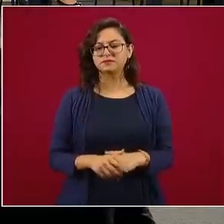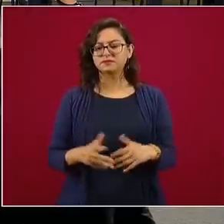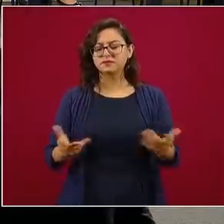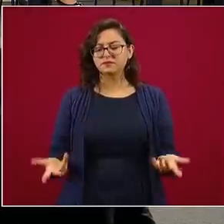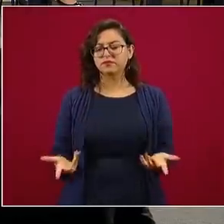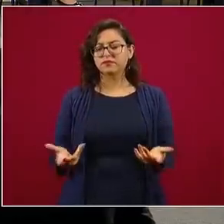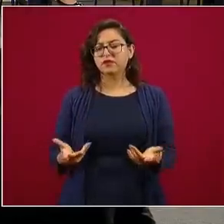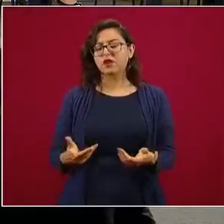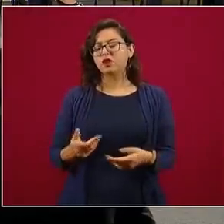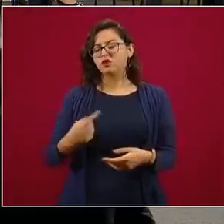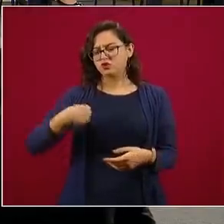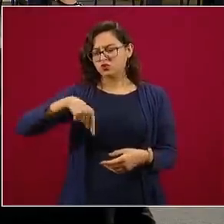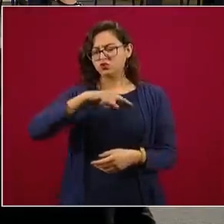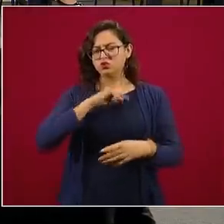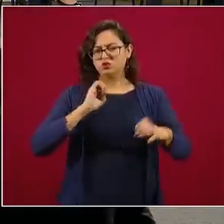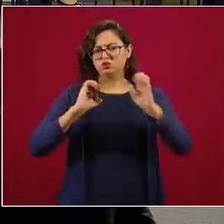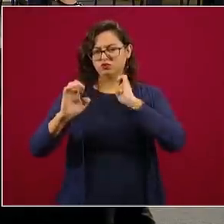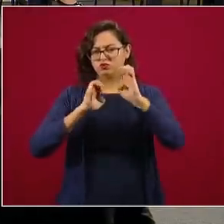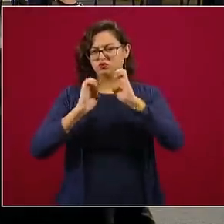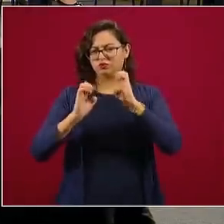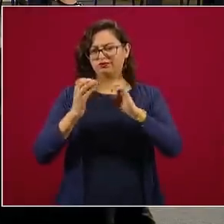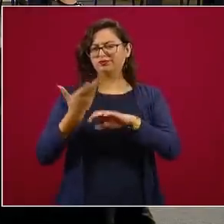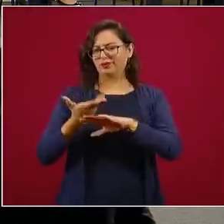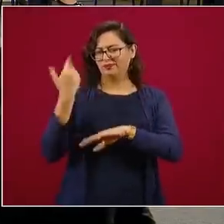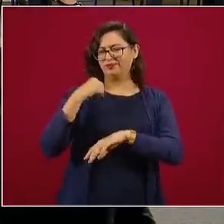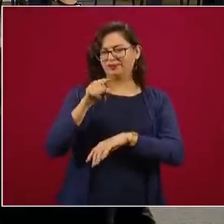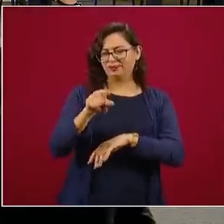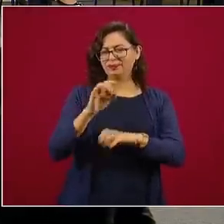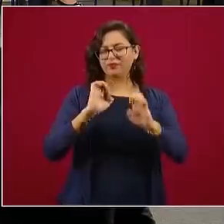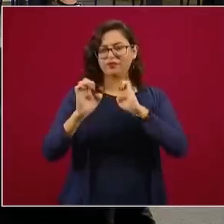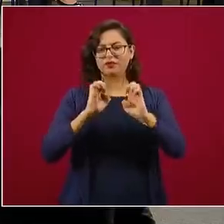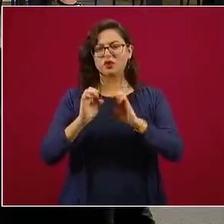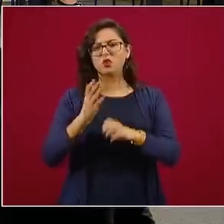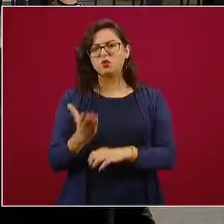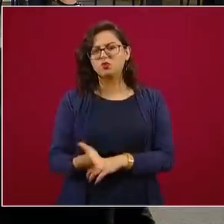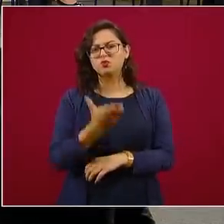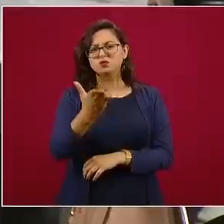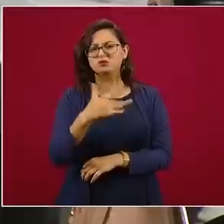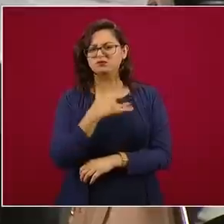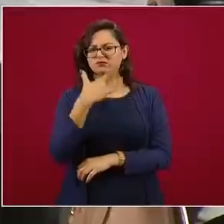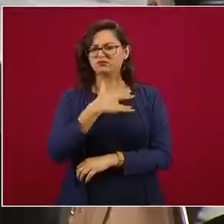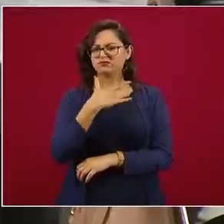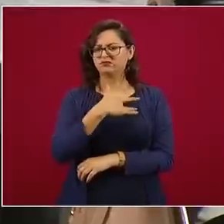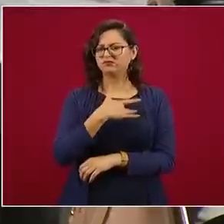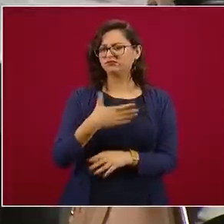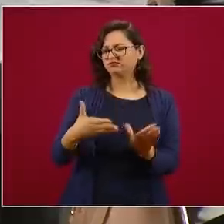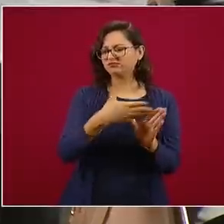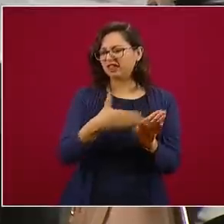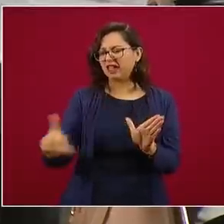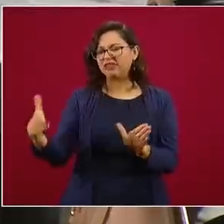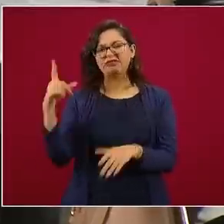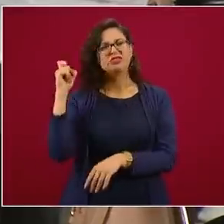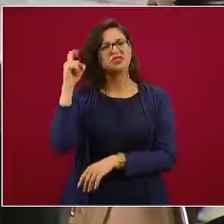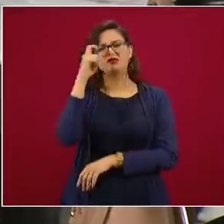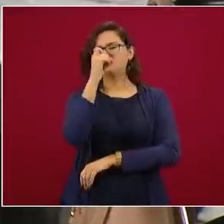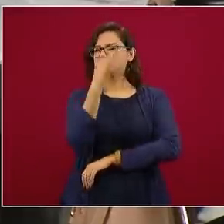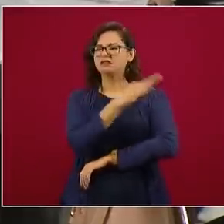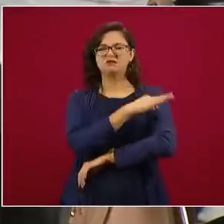y Diario Basta, usted mencionaba que era difícil que se desarrollara una vacuna durante el primer ciclo de la pandemia